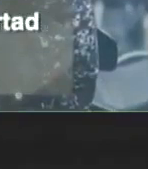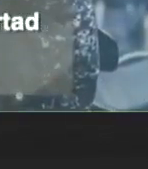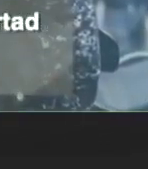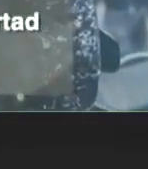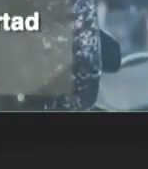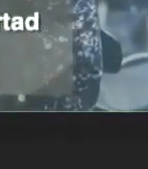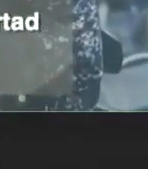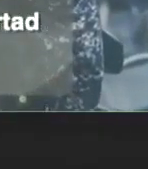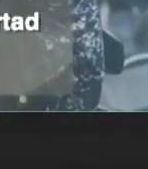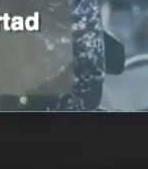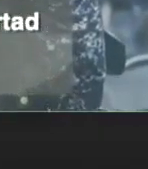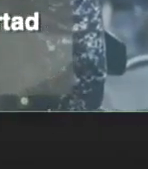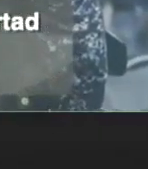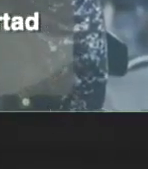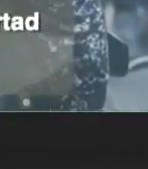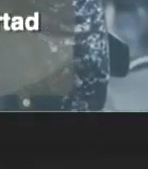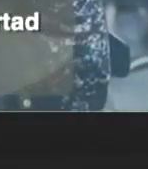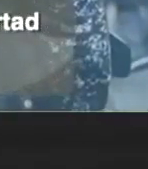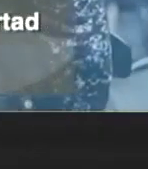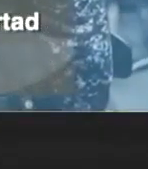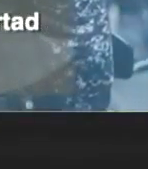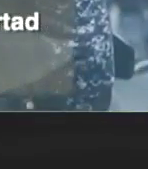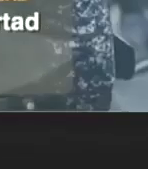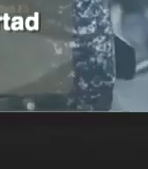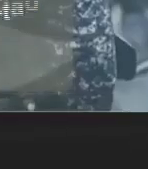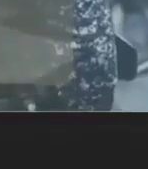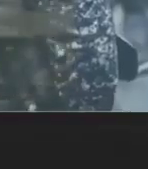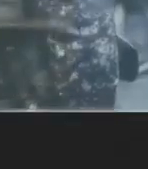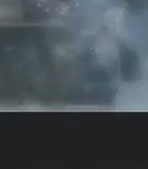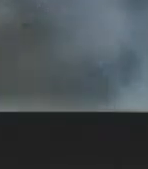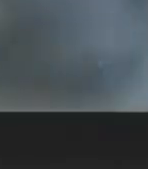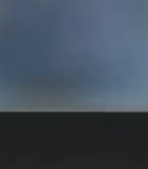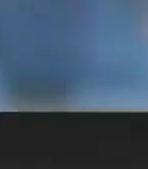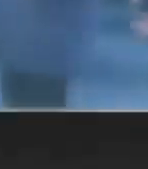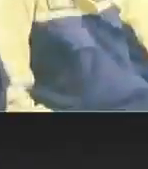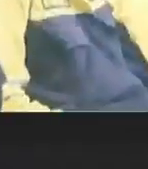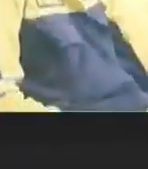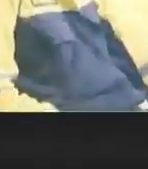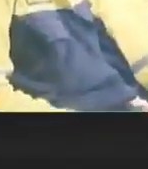garantías constitucionales a la libertad y seguridad personal.